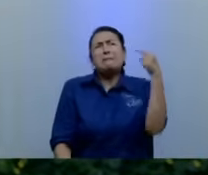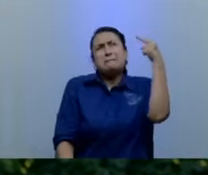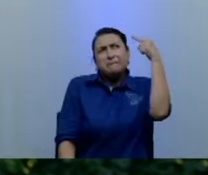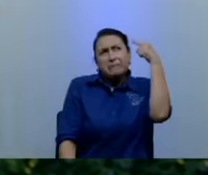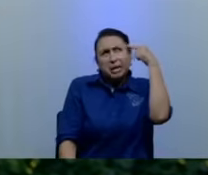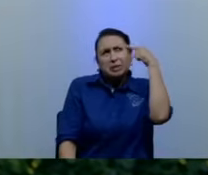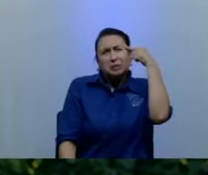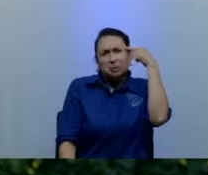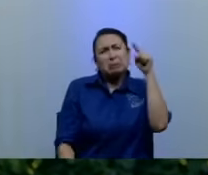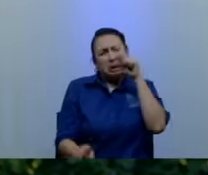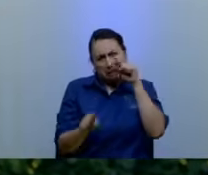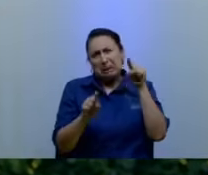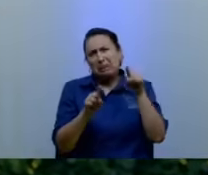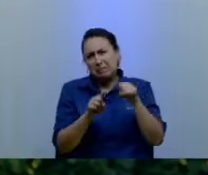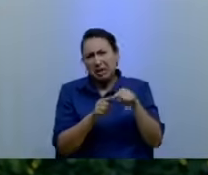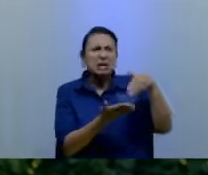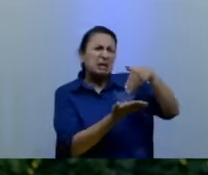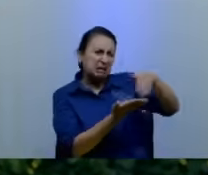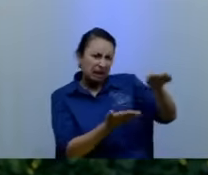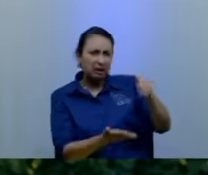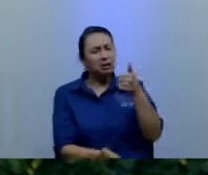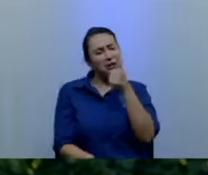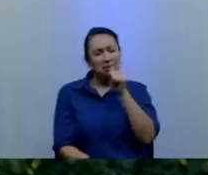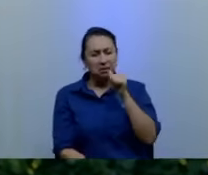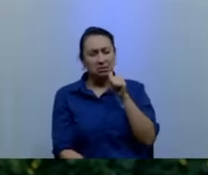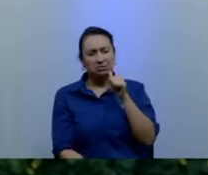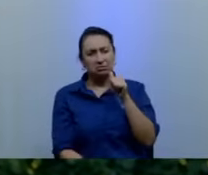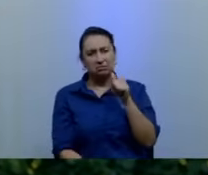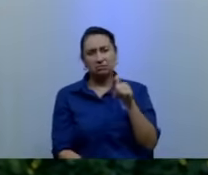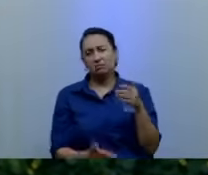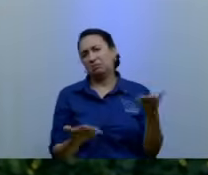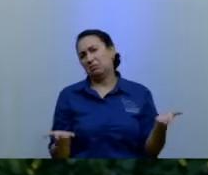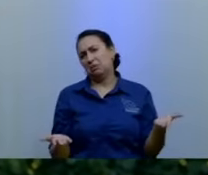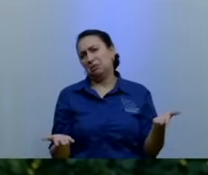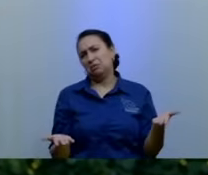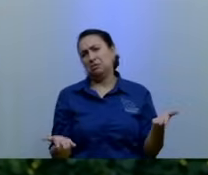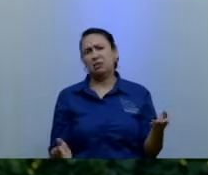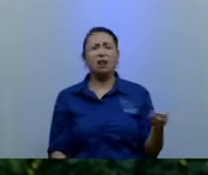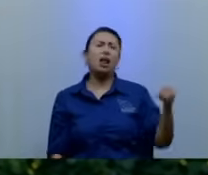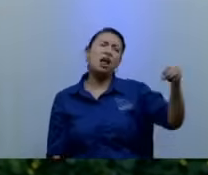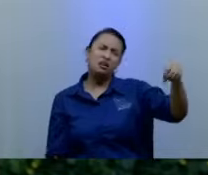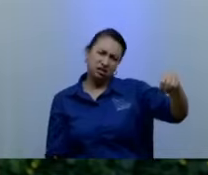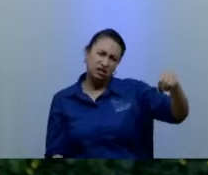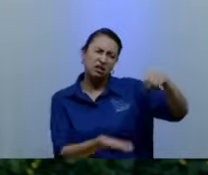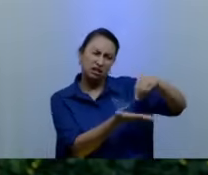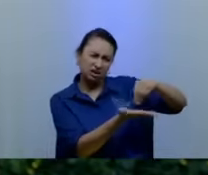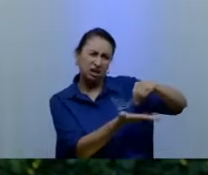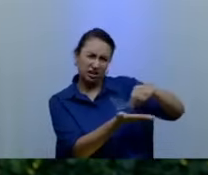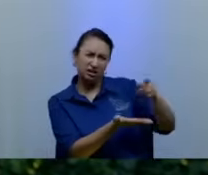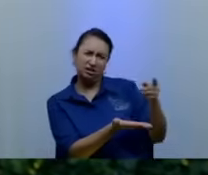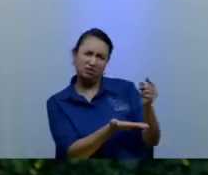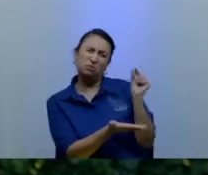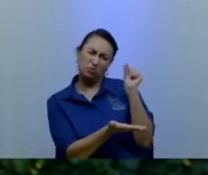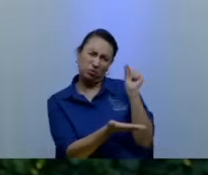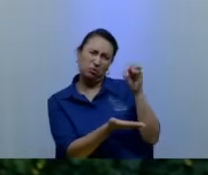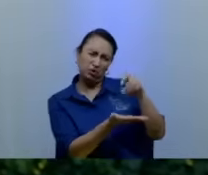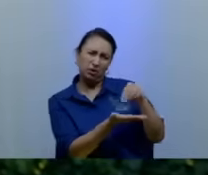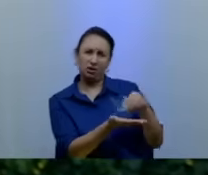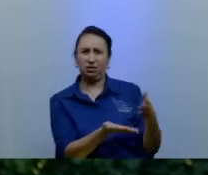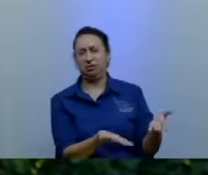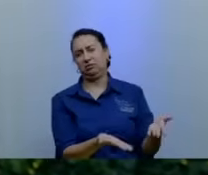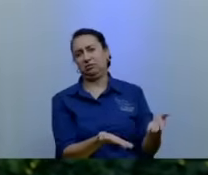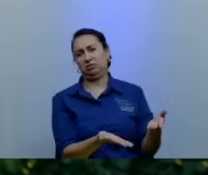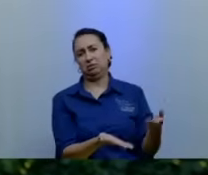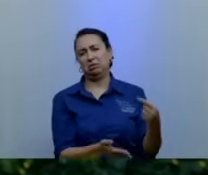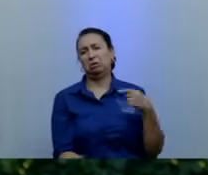Pero, y yo cada vez que llego ahí, siempre estoy atalayando. Por Regáleme sal, por favor. Ya mero que hasta compro